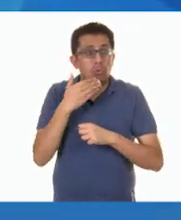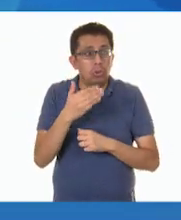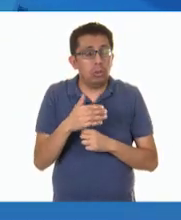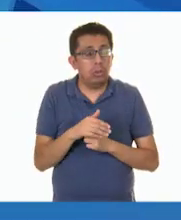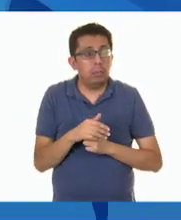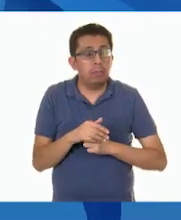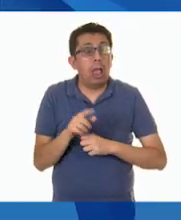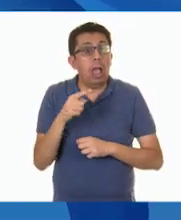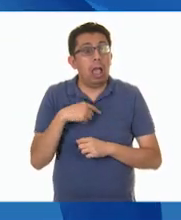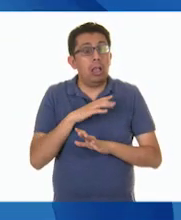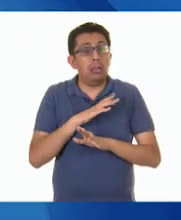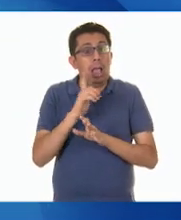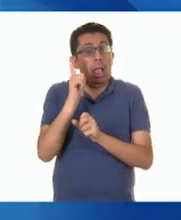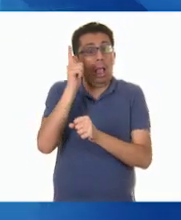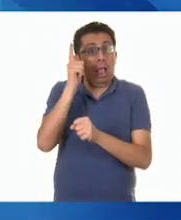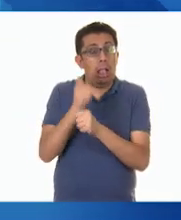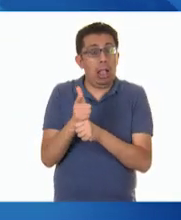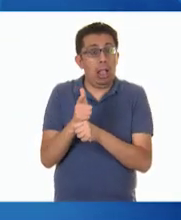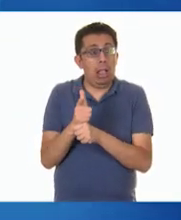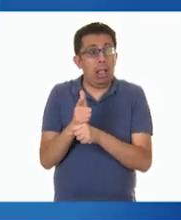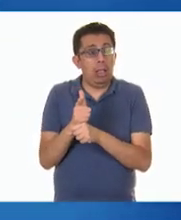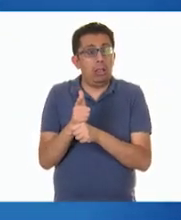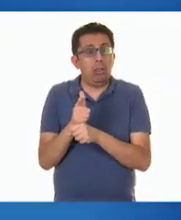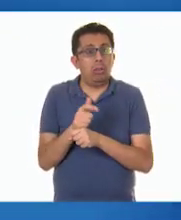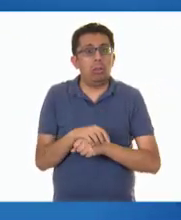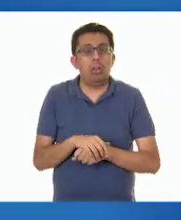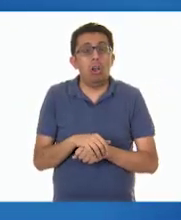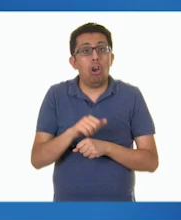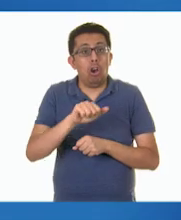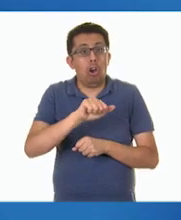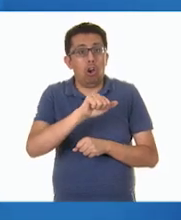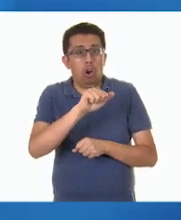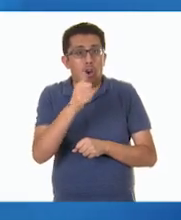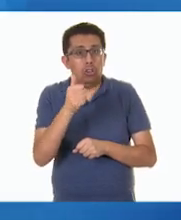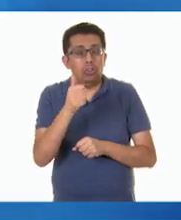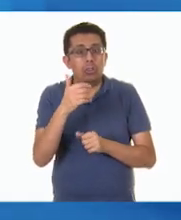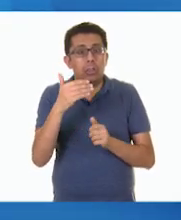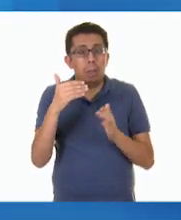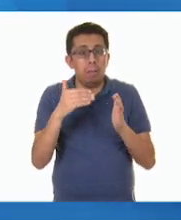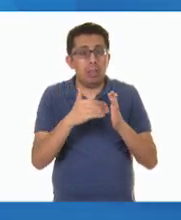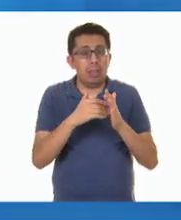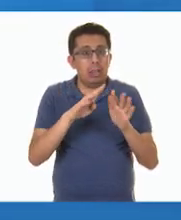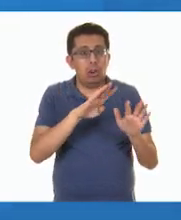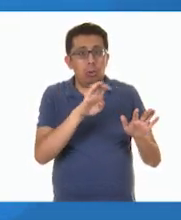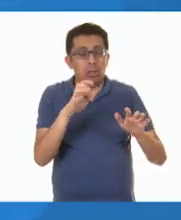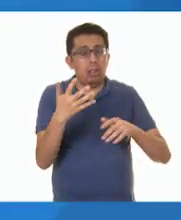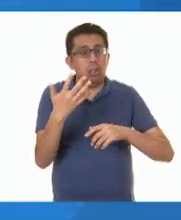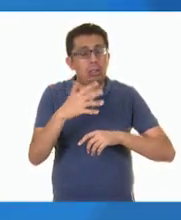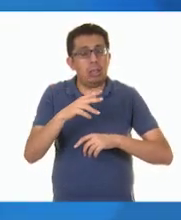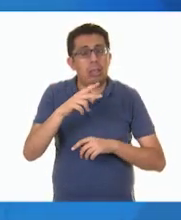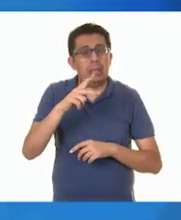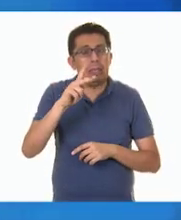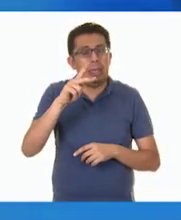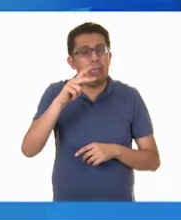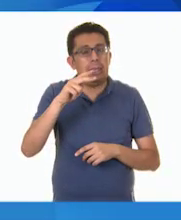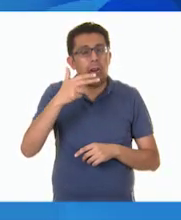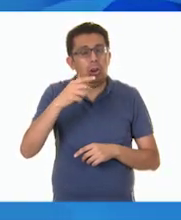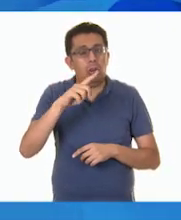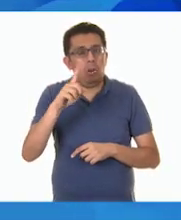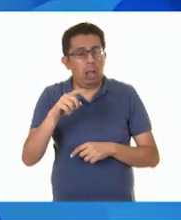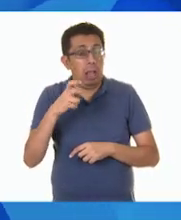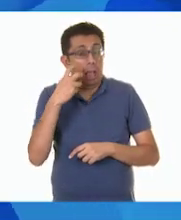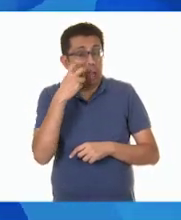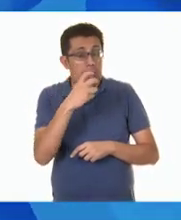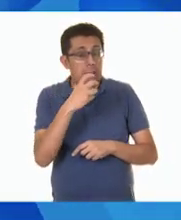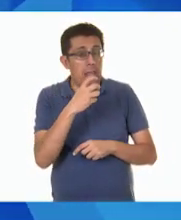Ahorita logré sintonizar mi radio a 11.910 kHz, que según esta página de